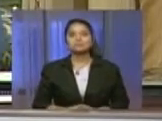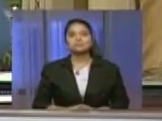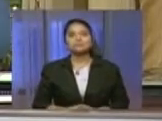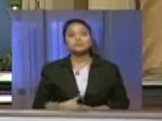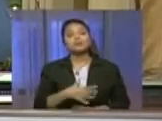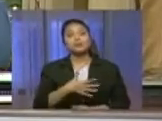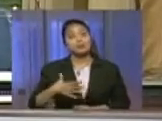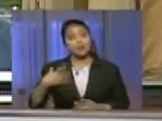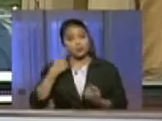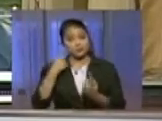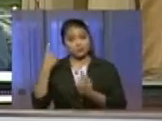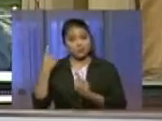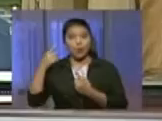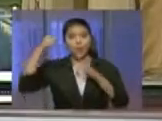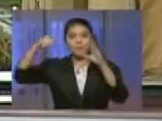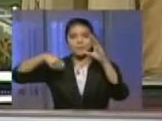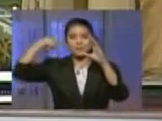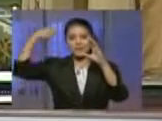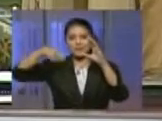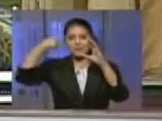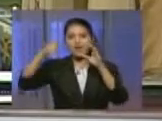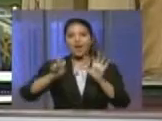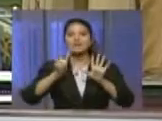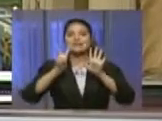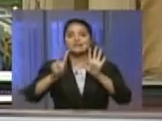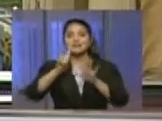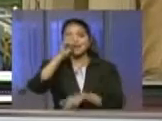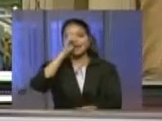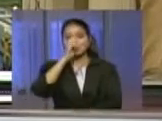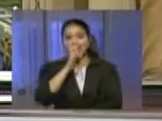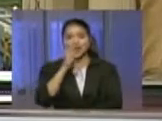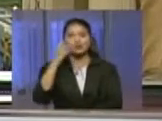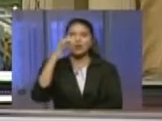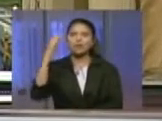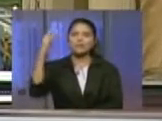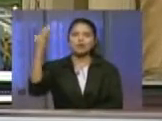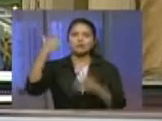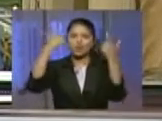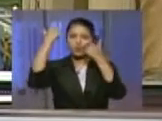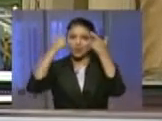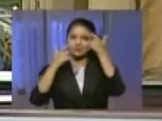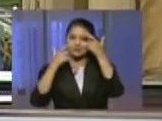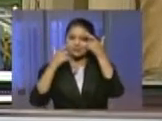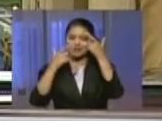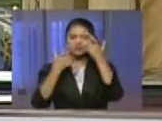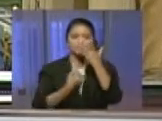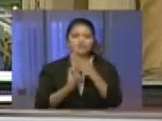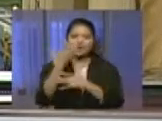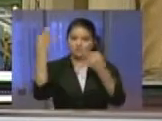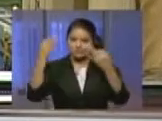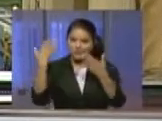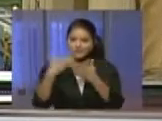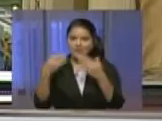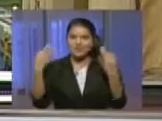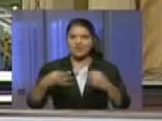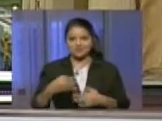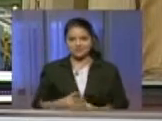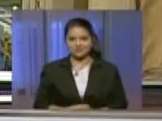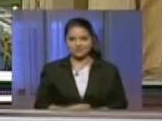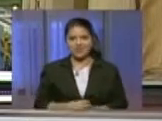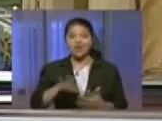ustedes un video de los 7 años del sueño de nuestro comandante Chávez convertido en realidad